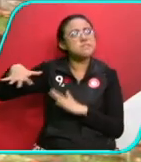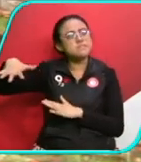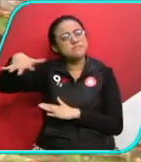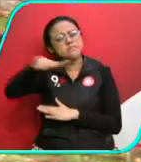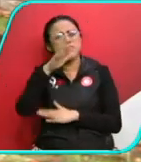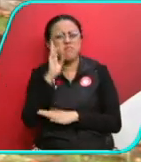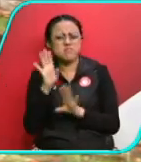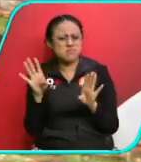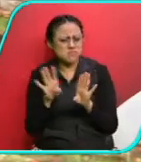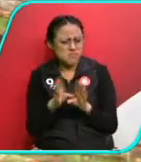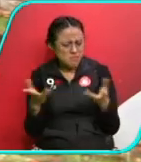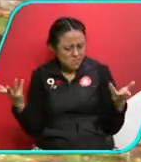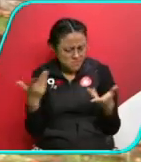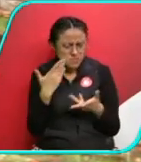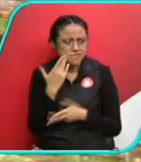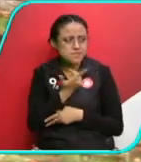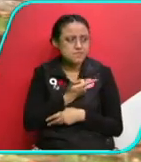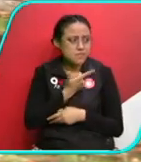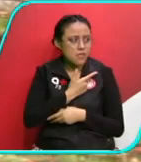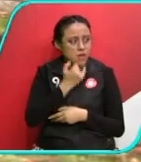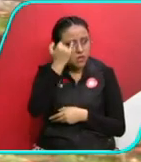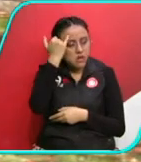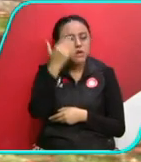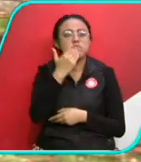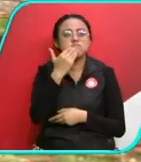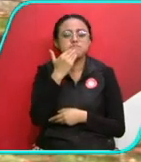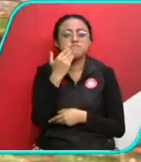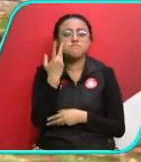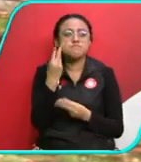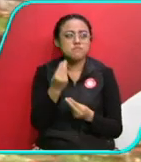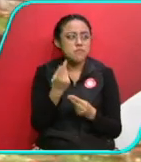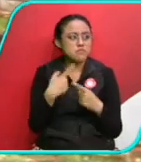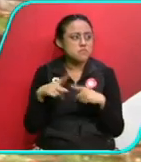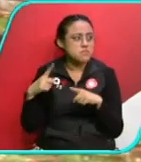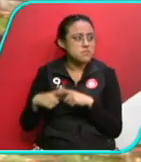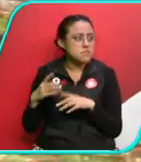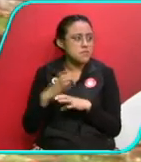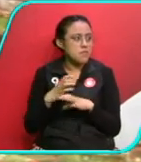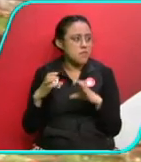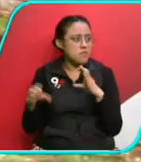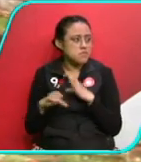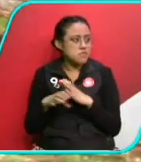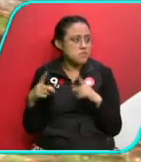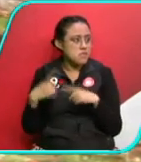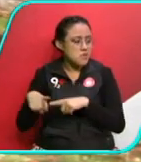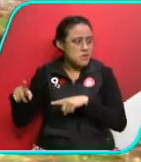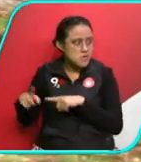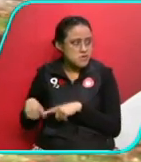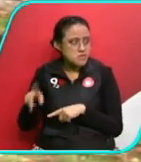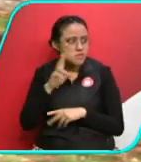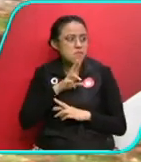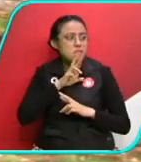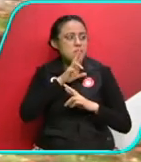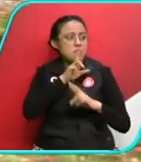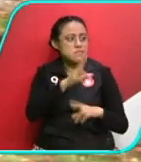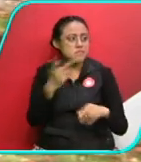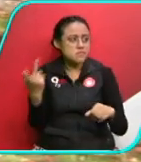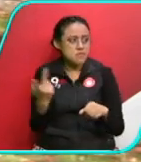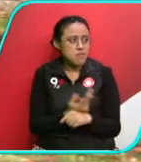población les pareció muy atractiva esta idea y le donaron miles de semillas. El resultado ustedes lo verán en